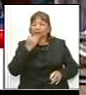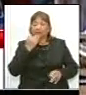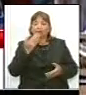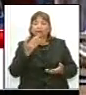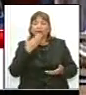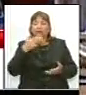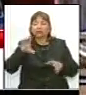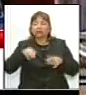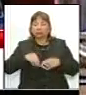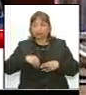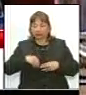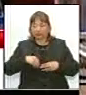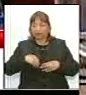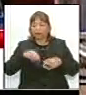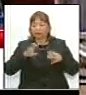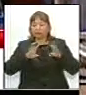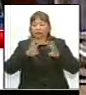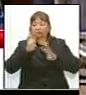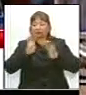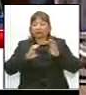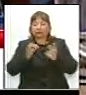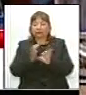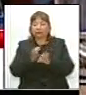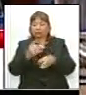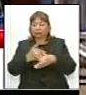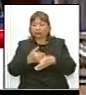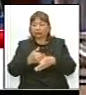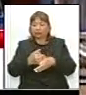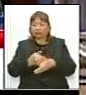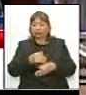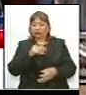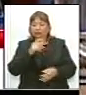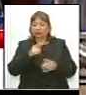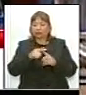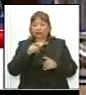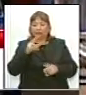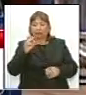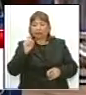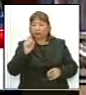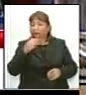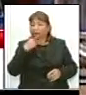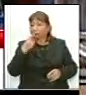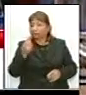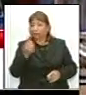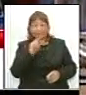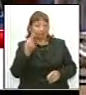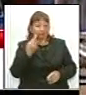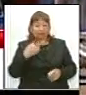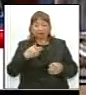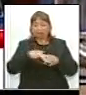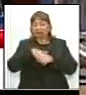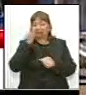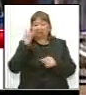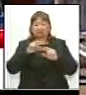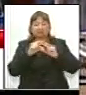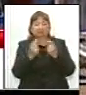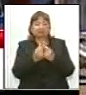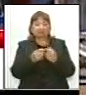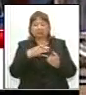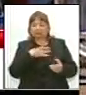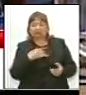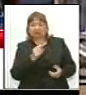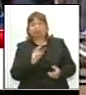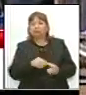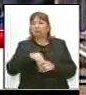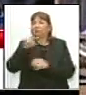están aptos para poder formar otras bancadas. Porque no solo se trata de que yo me voy de este partido porque no me